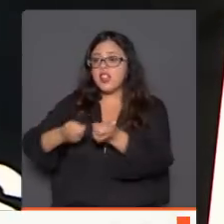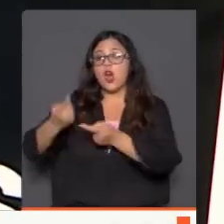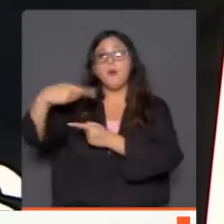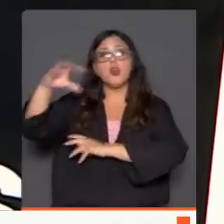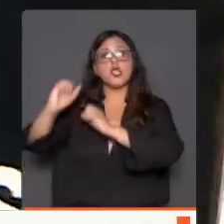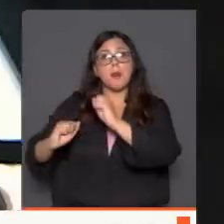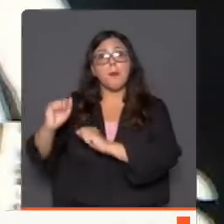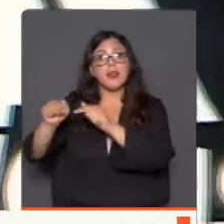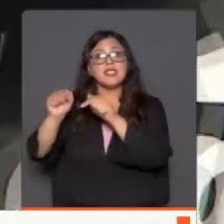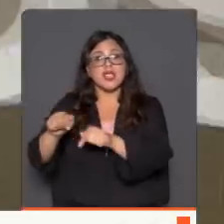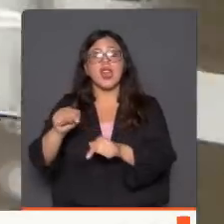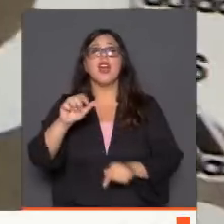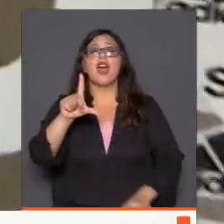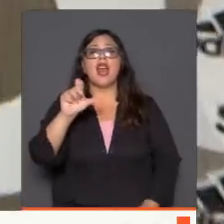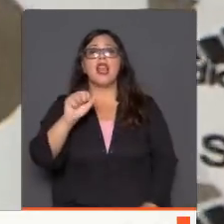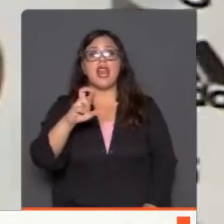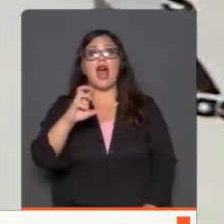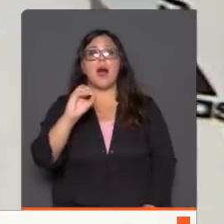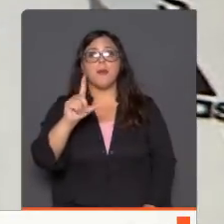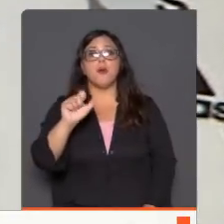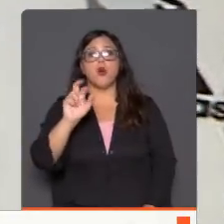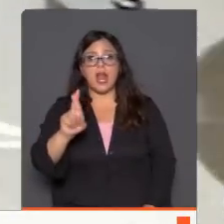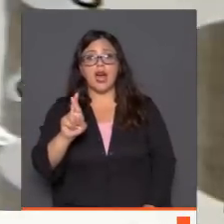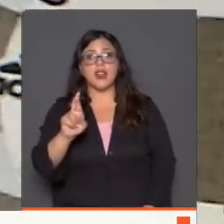Polar S.A. Estos son...